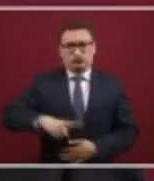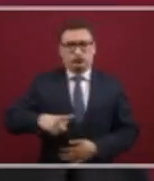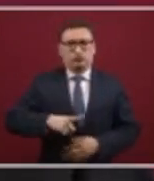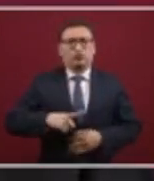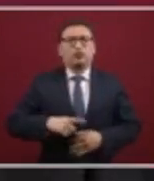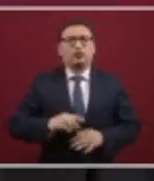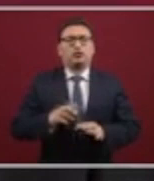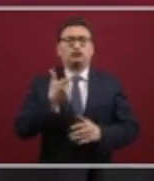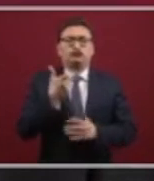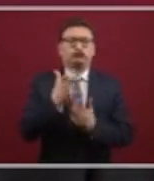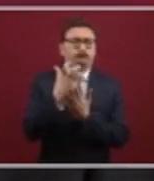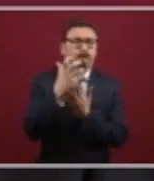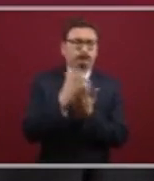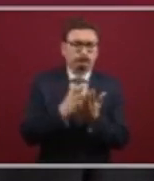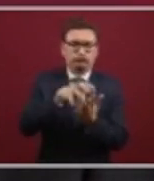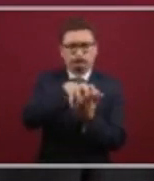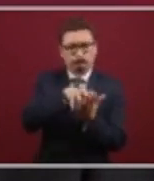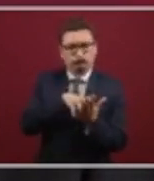austero.